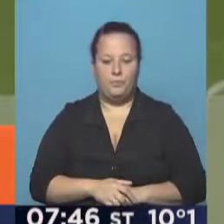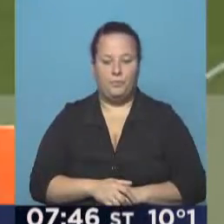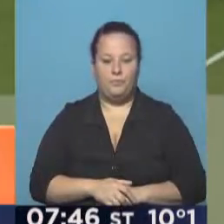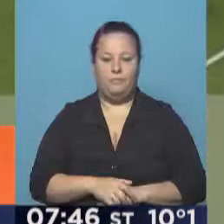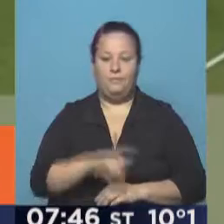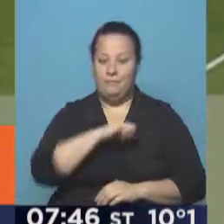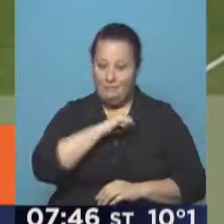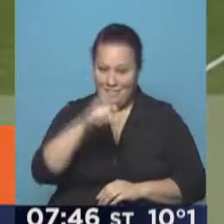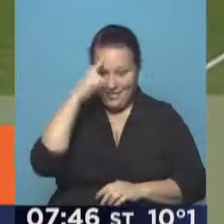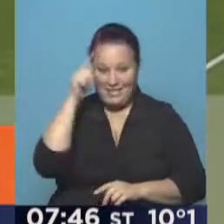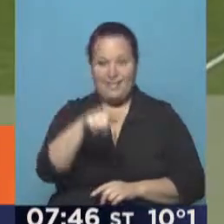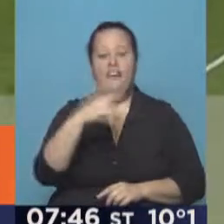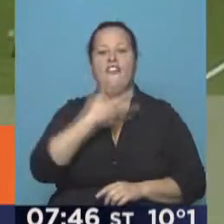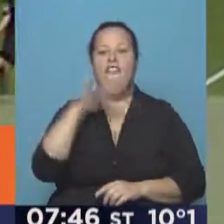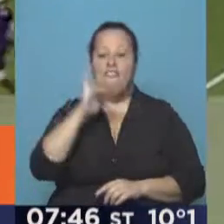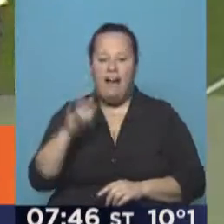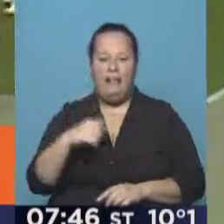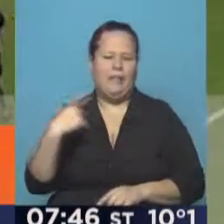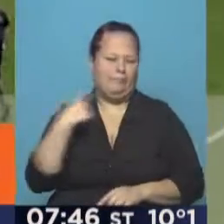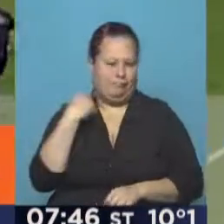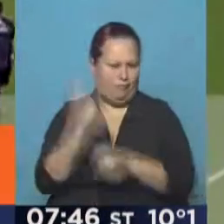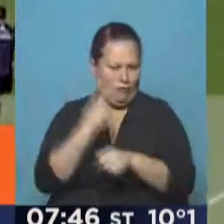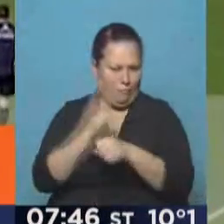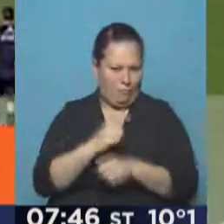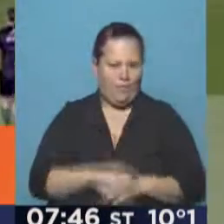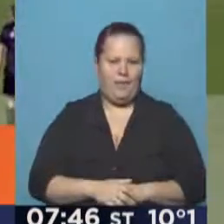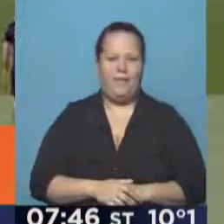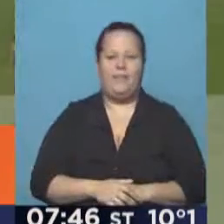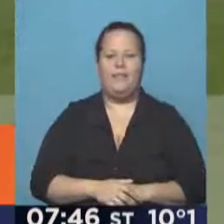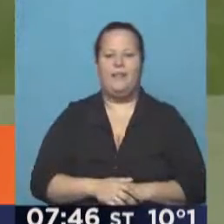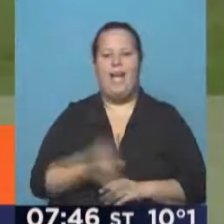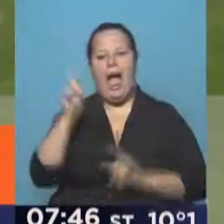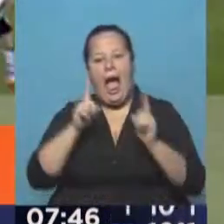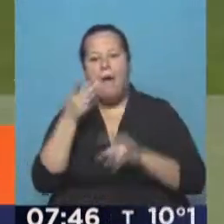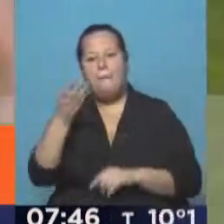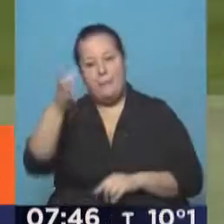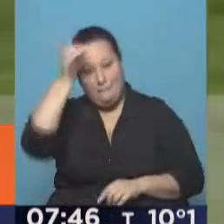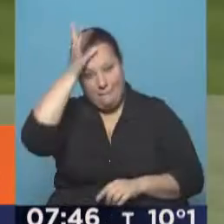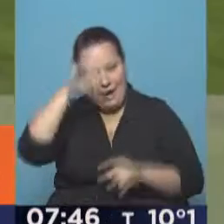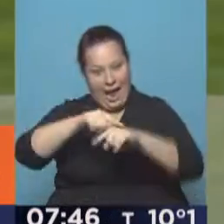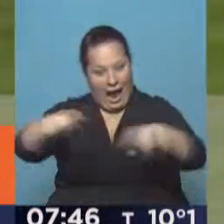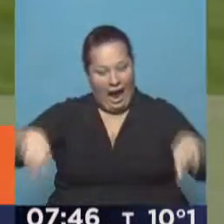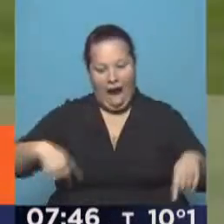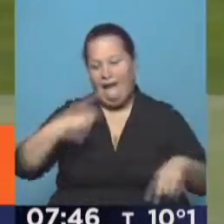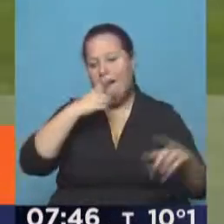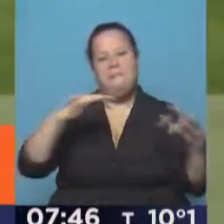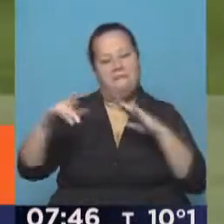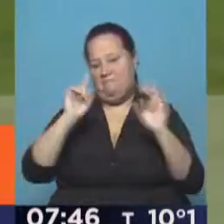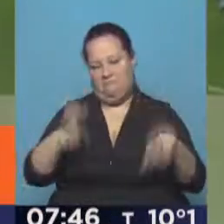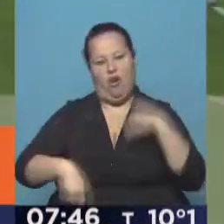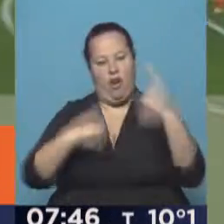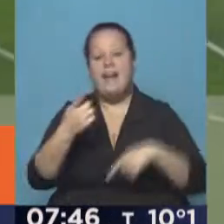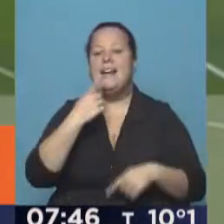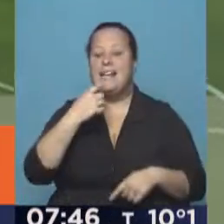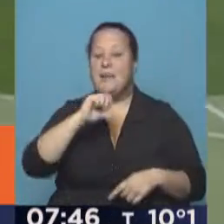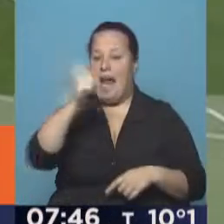de este centro, Nacho Fernández era el que no podía, cuando algunos pedían penal dentro del área. Lo cierto es que el partido continuó, ganaba River